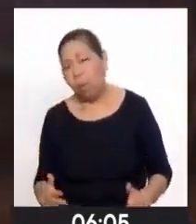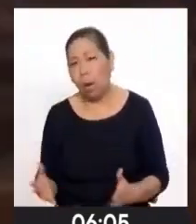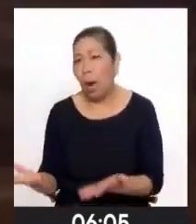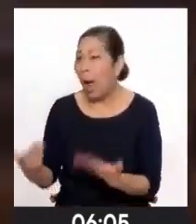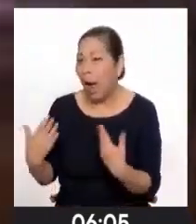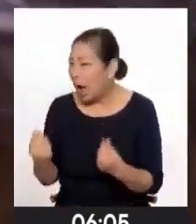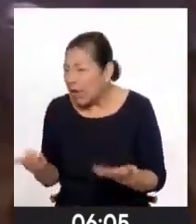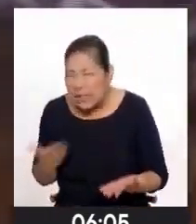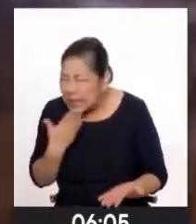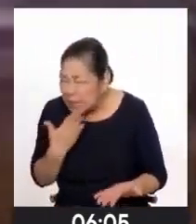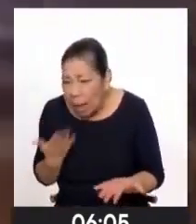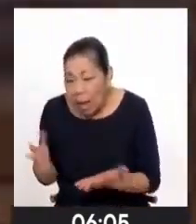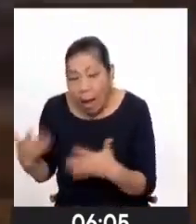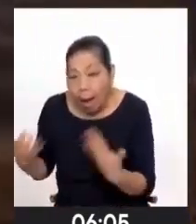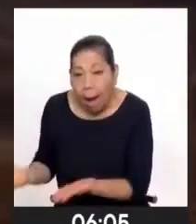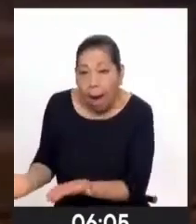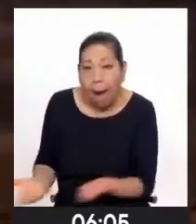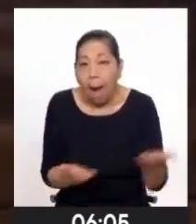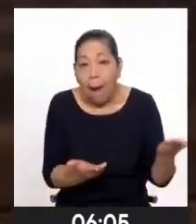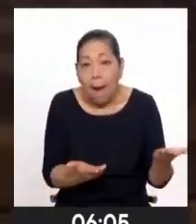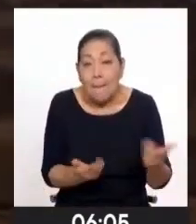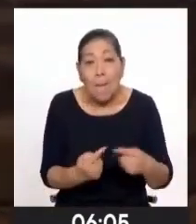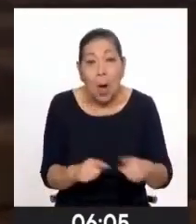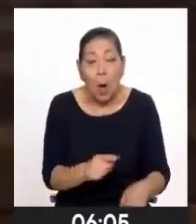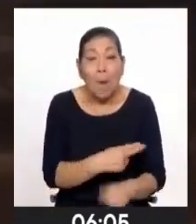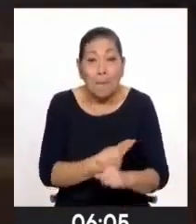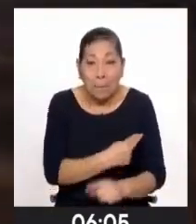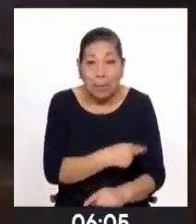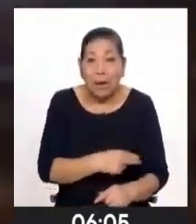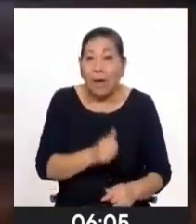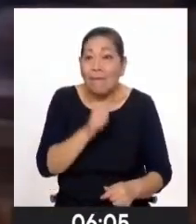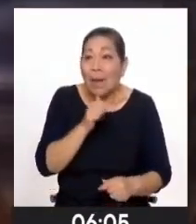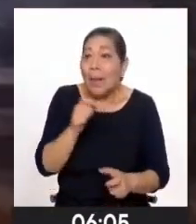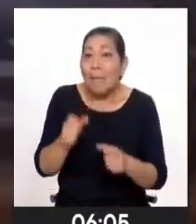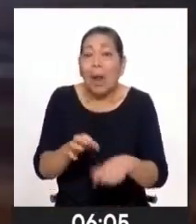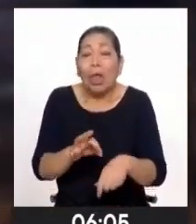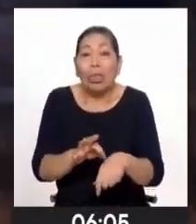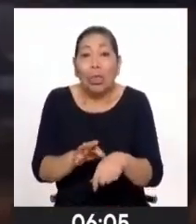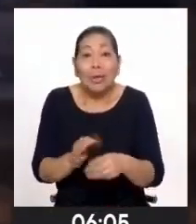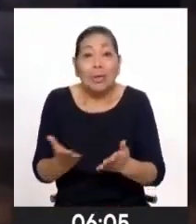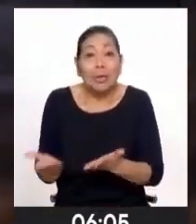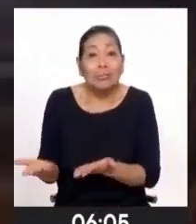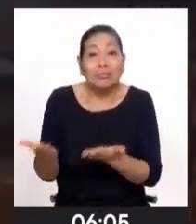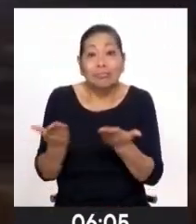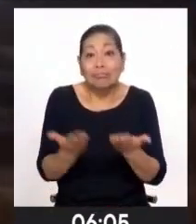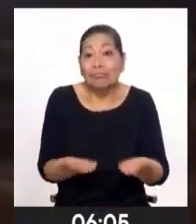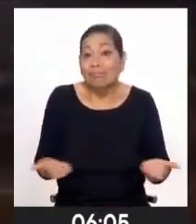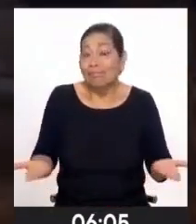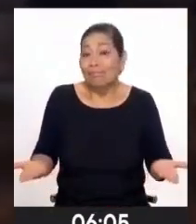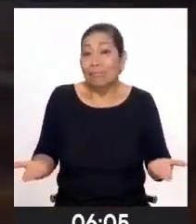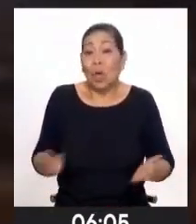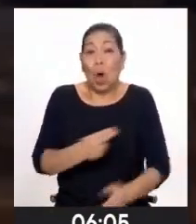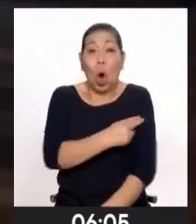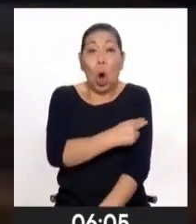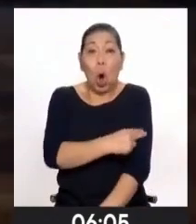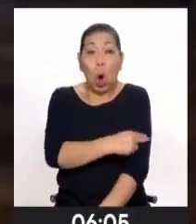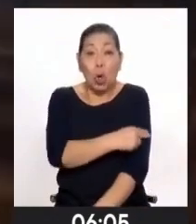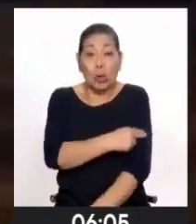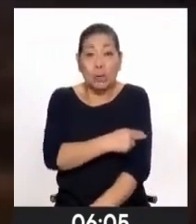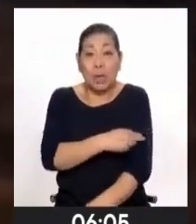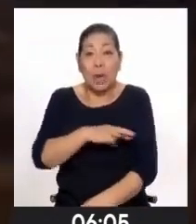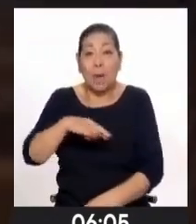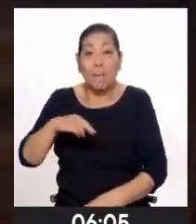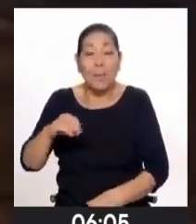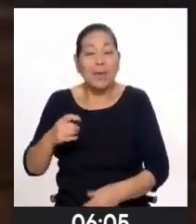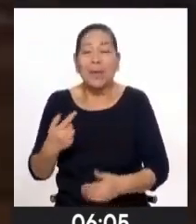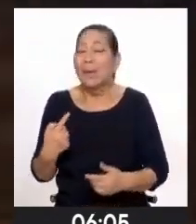la vida a los 60 años de edad en Arequipa según Fuentes policiales Nano guerra García habría sufrido una descompensación en